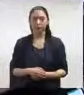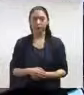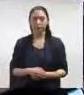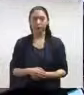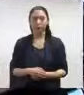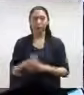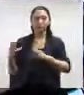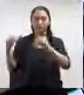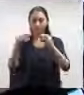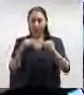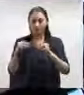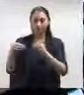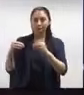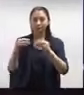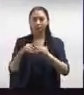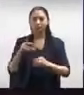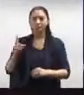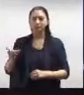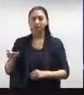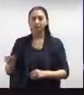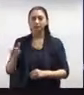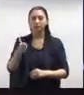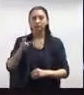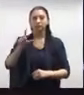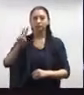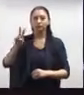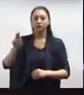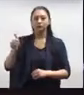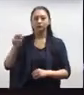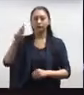Para la discusión tiene la palabra el diputado Álvaro Arzú.